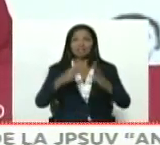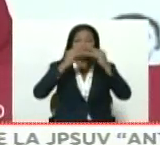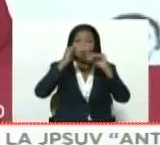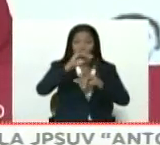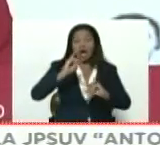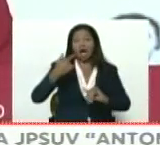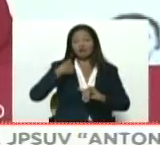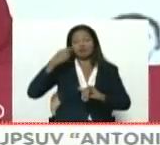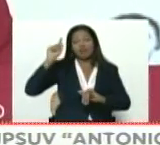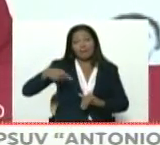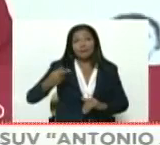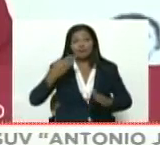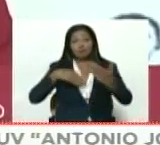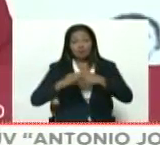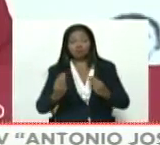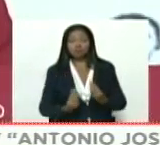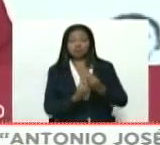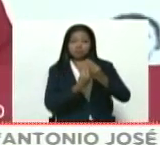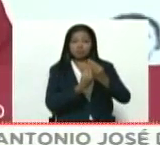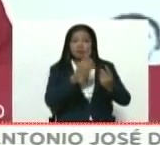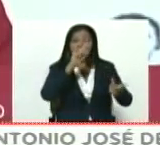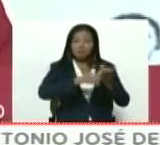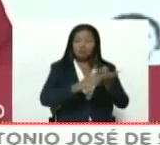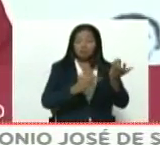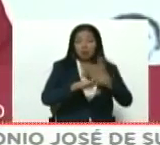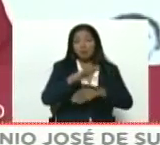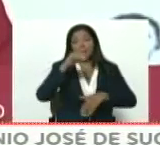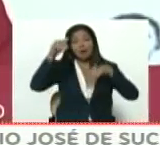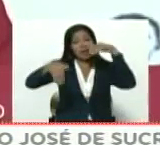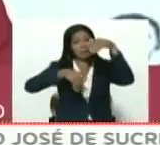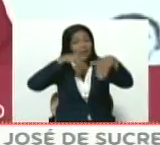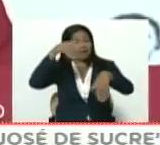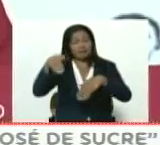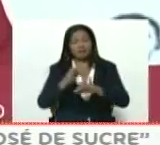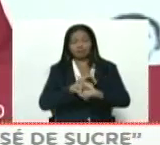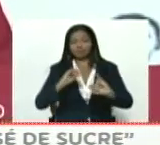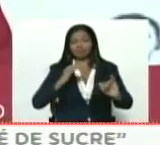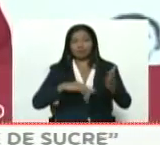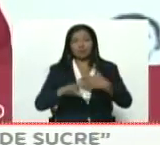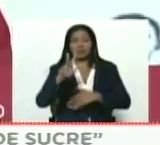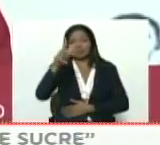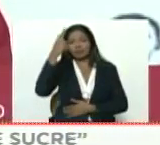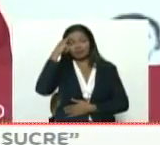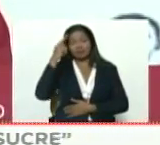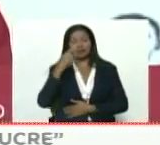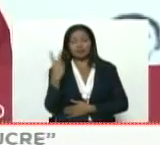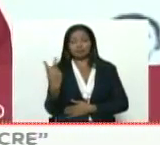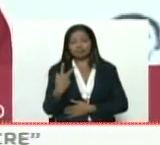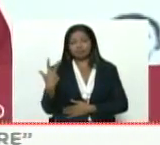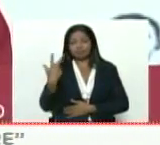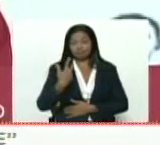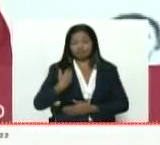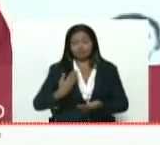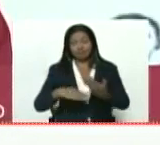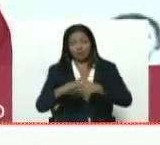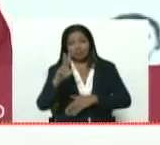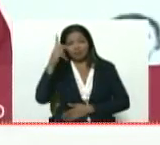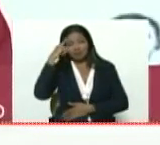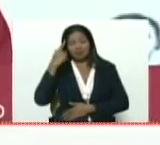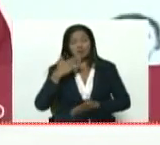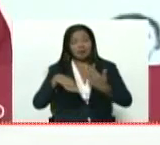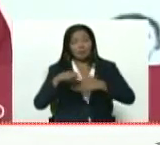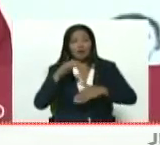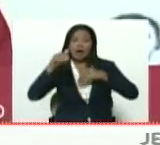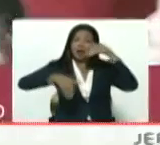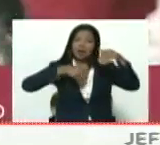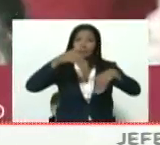mí también. Yo me voy con Silvia para la playa. Nos vamos 3 días, Silvia y yo, para la playa.